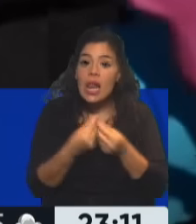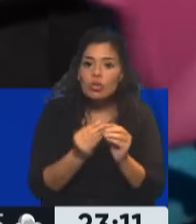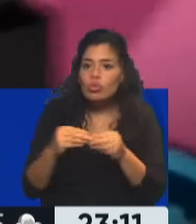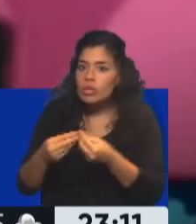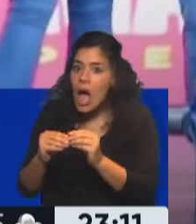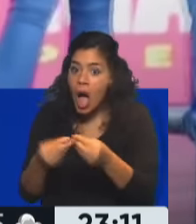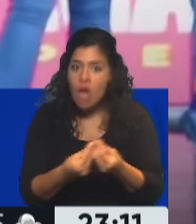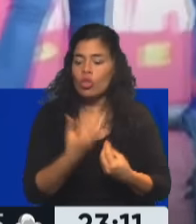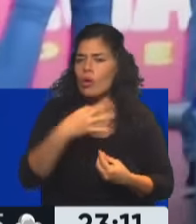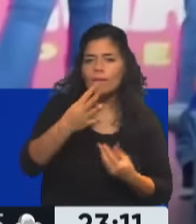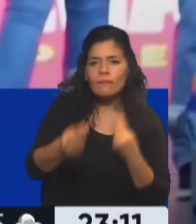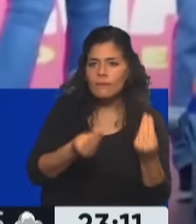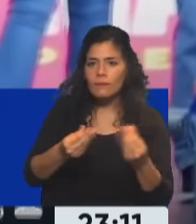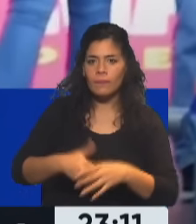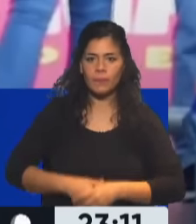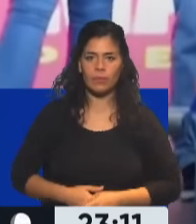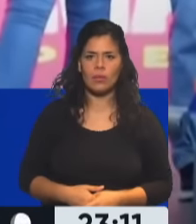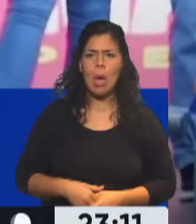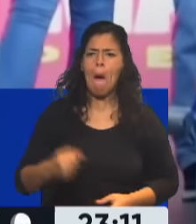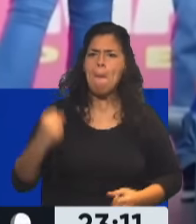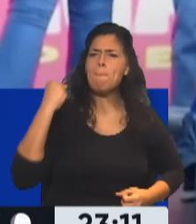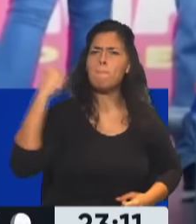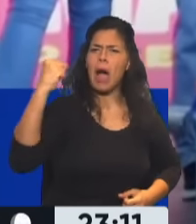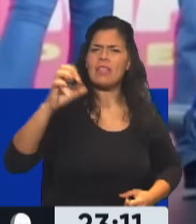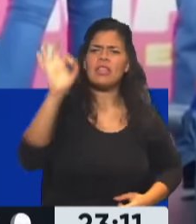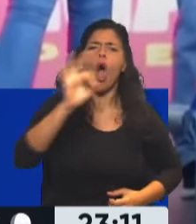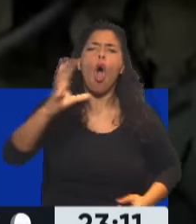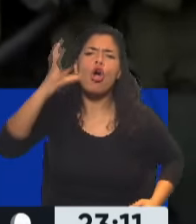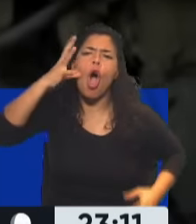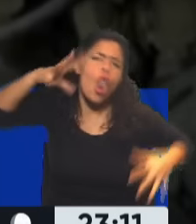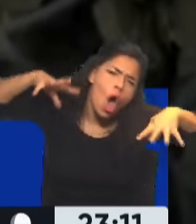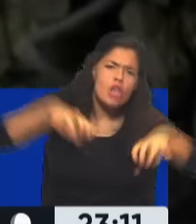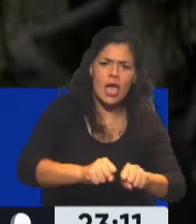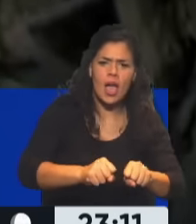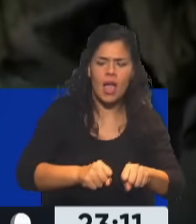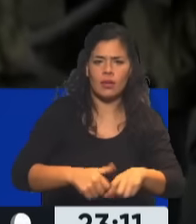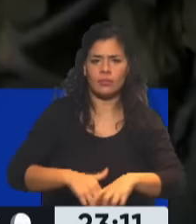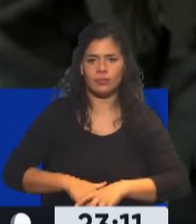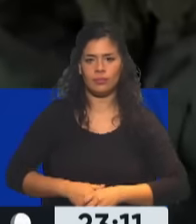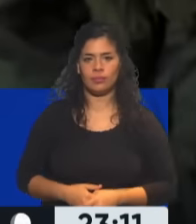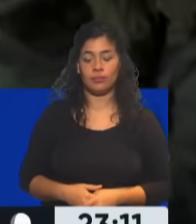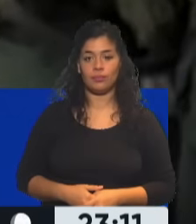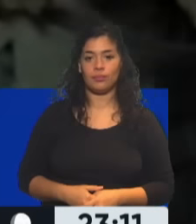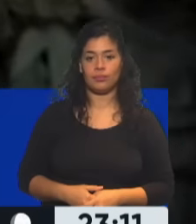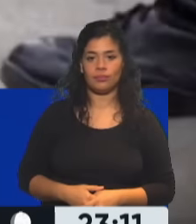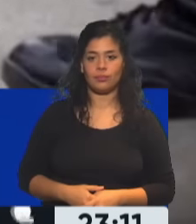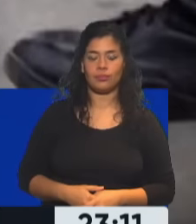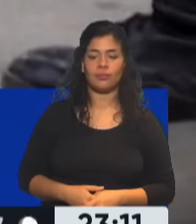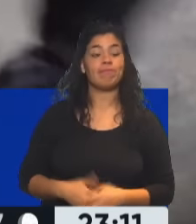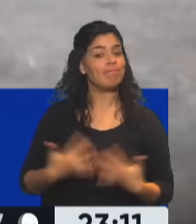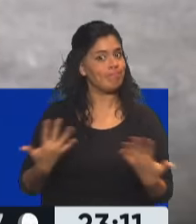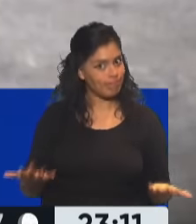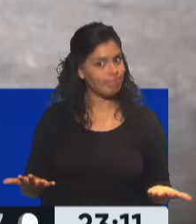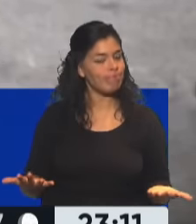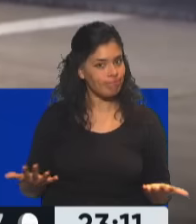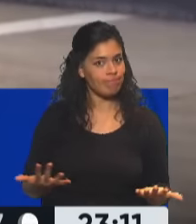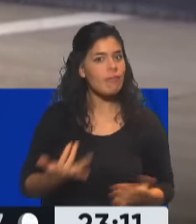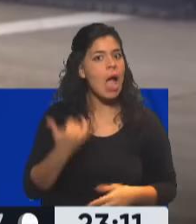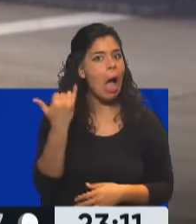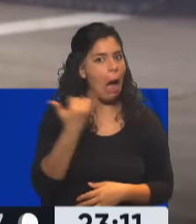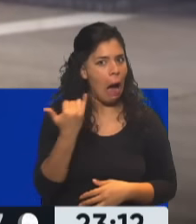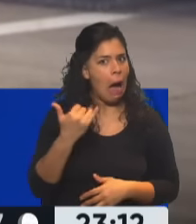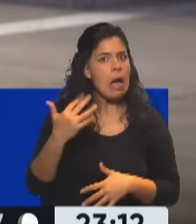comicios. ¿Patria o colonia? Pero más que ningún otro factor, dada la centralidad que